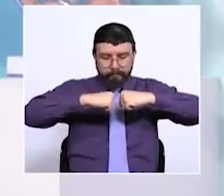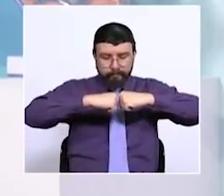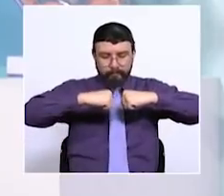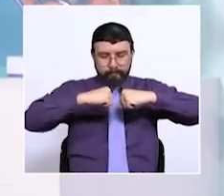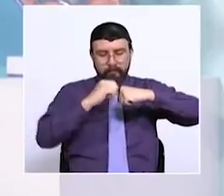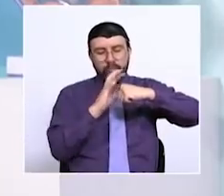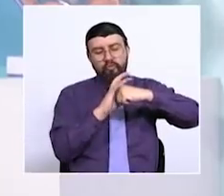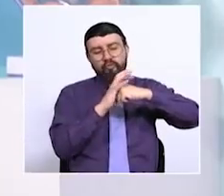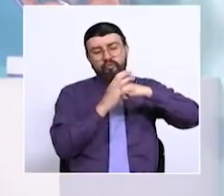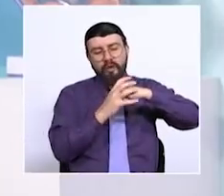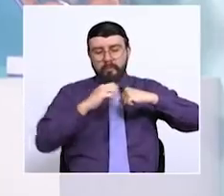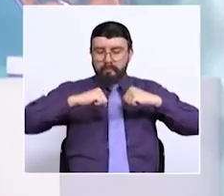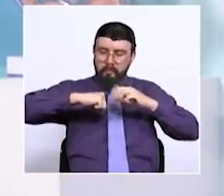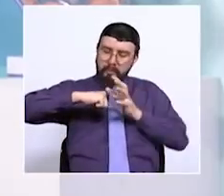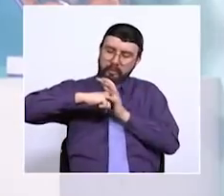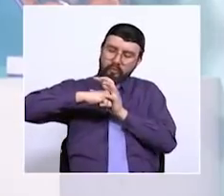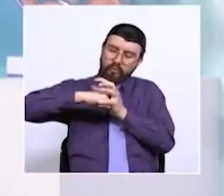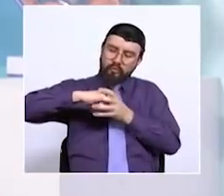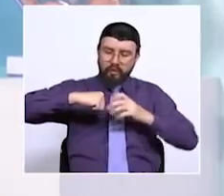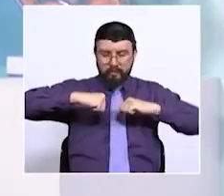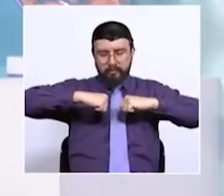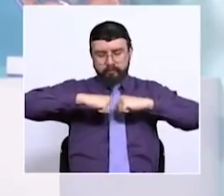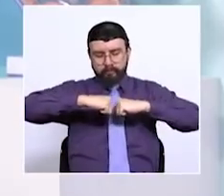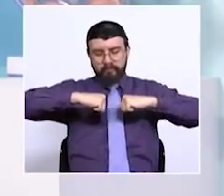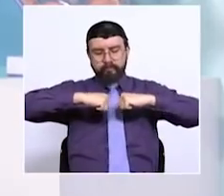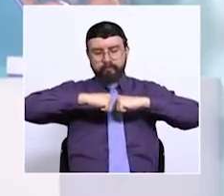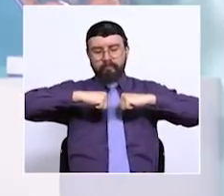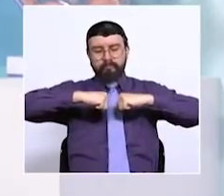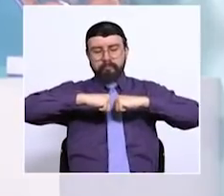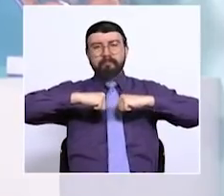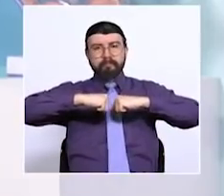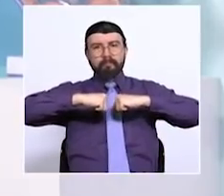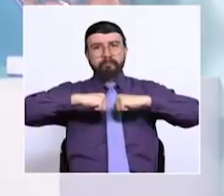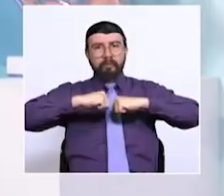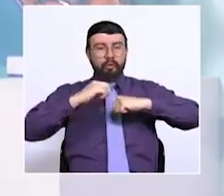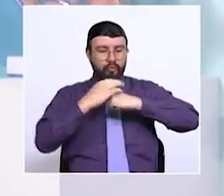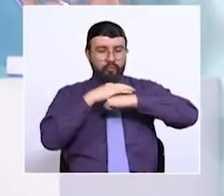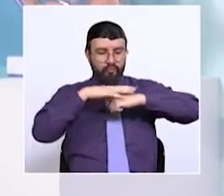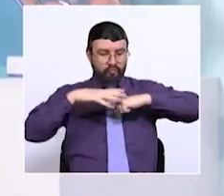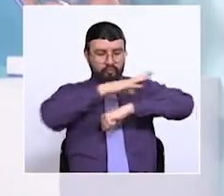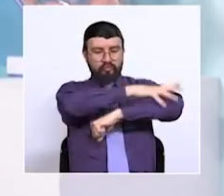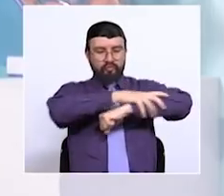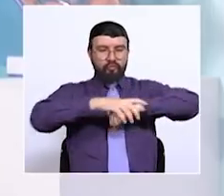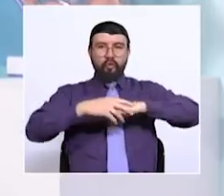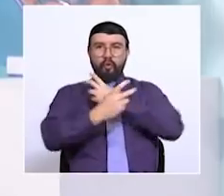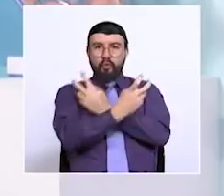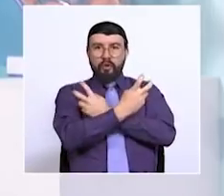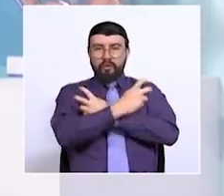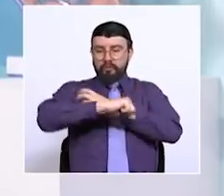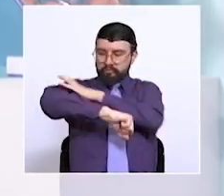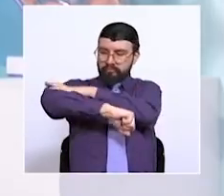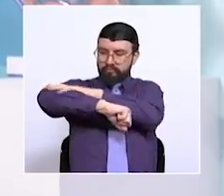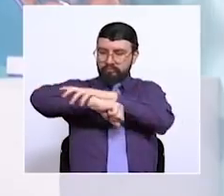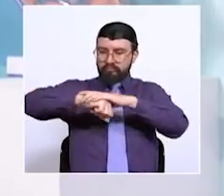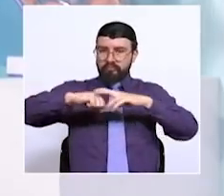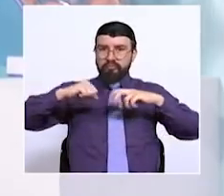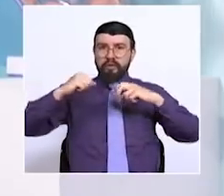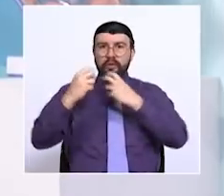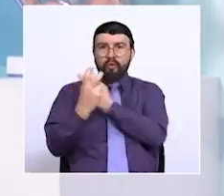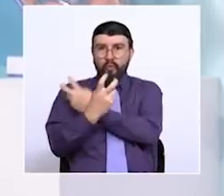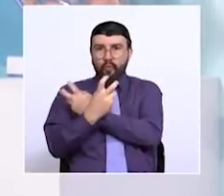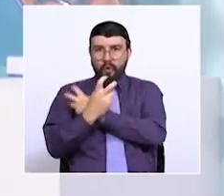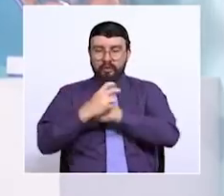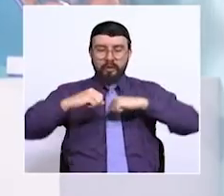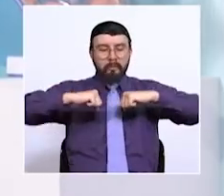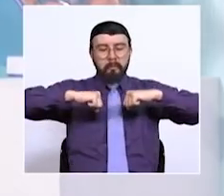carillas que terminan un hueso para unirlo a otro. Esa unión no es temporal, es para que ellos